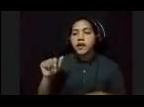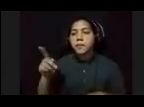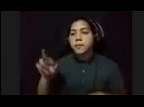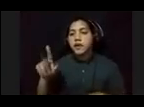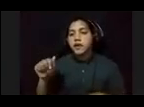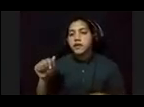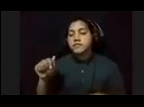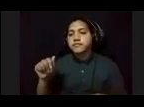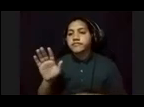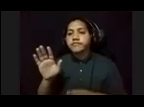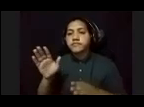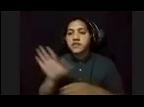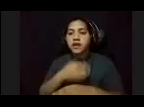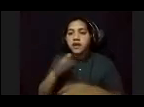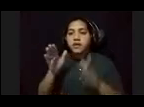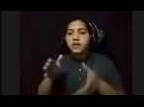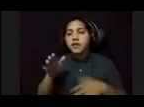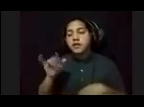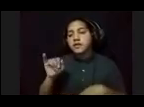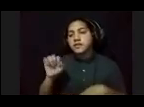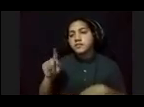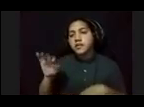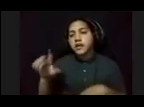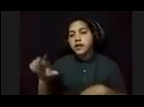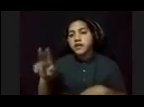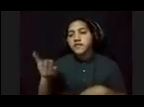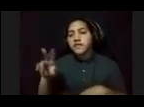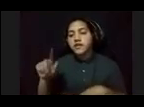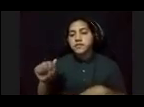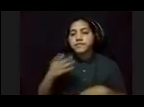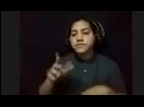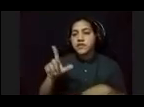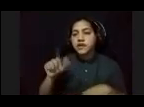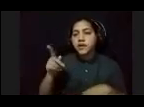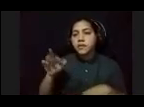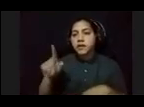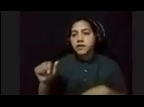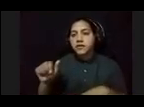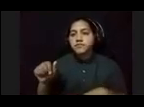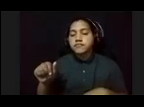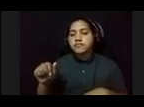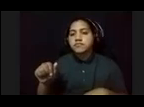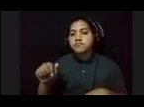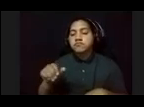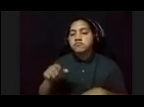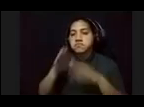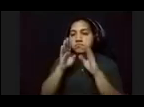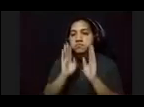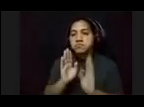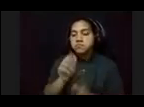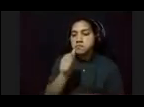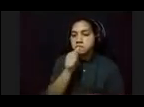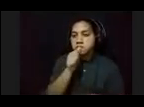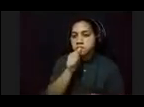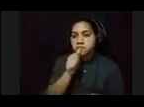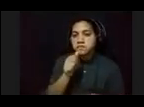por Ismael Rivera, que dice: La perla calla su tristeza, es una acuarela de nobleza.